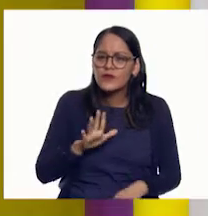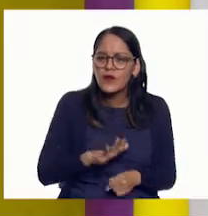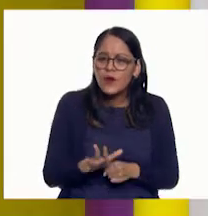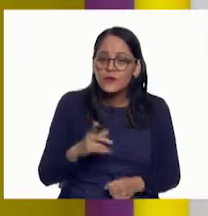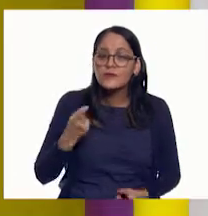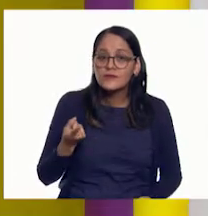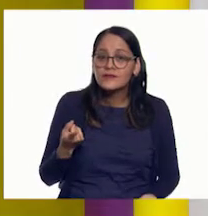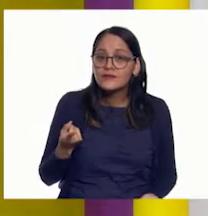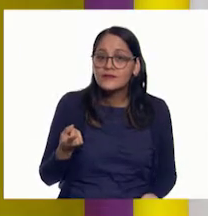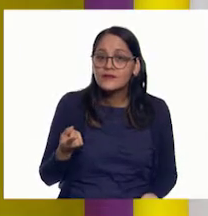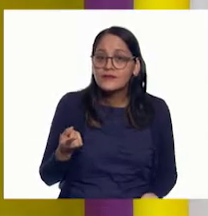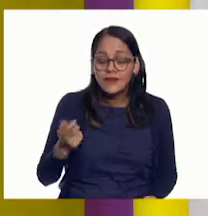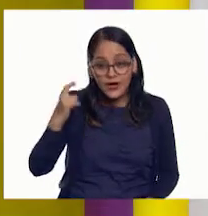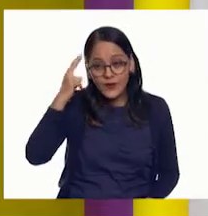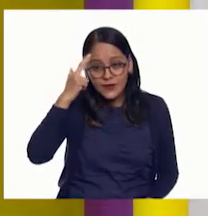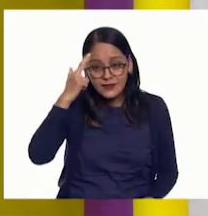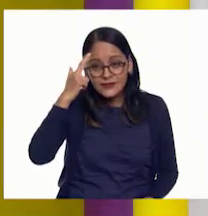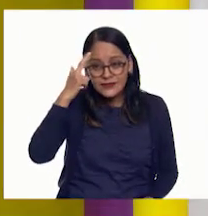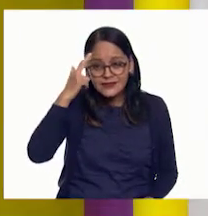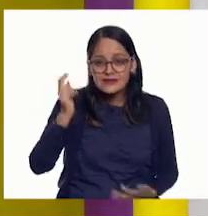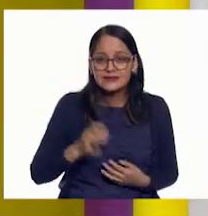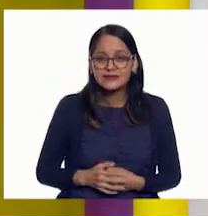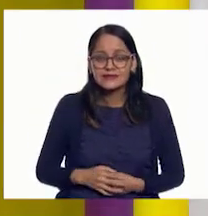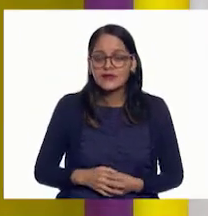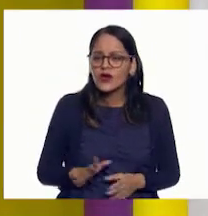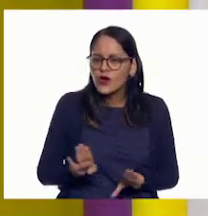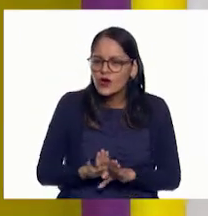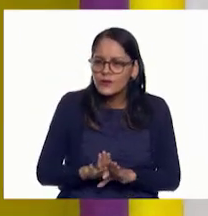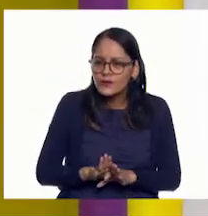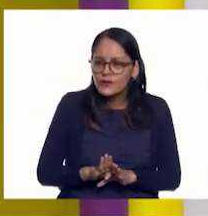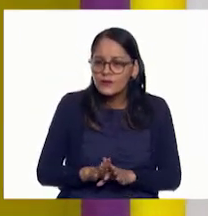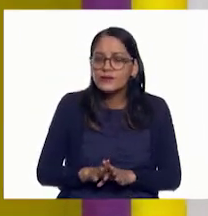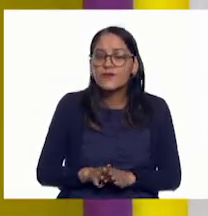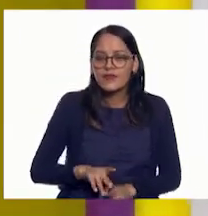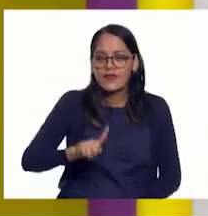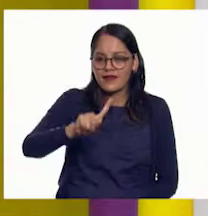¿Cómo se llaman? Acuérdate, haz memoria. ¿Cómo?